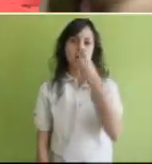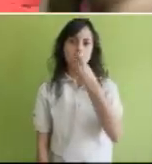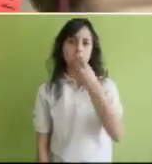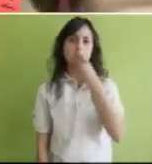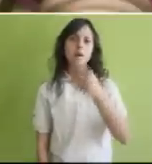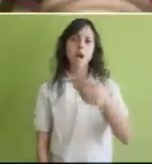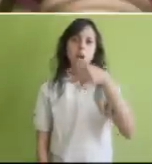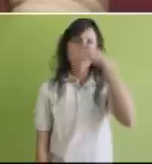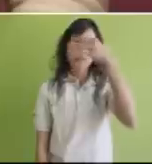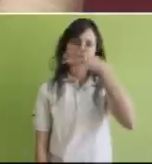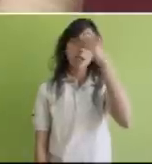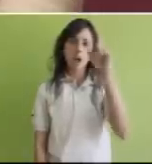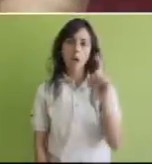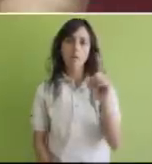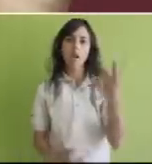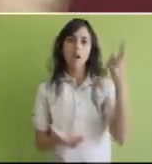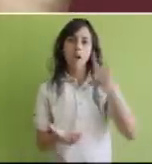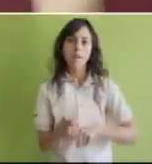nuestra planta.